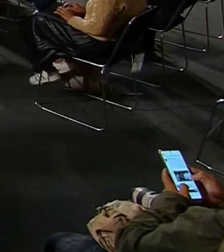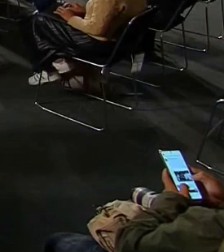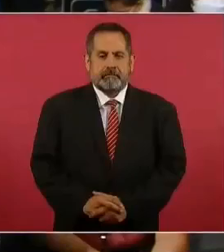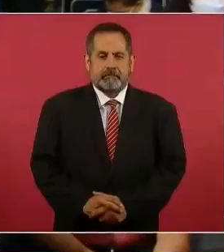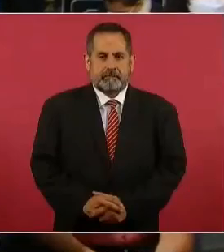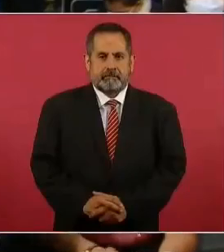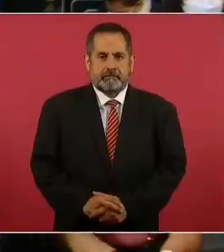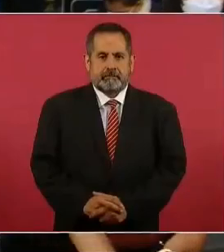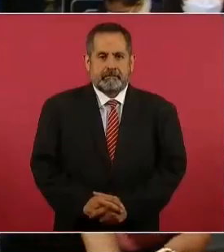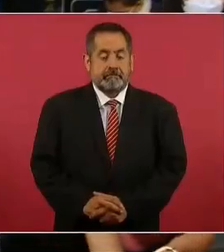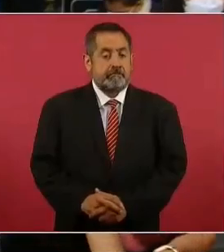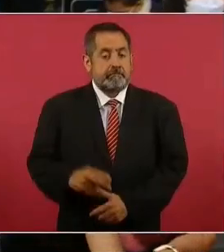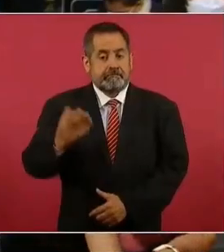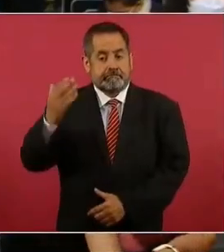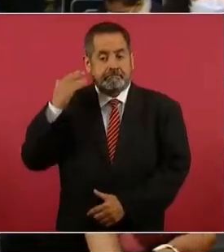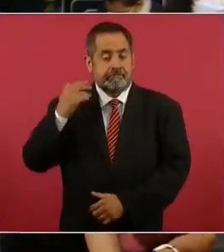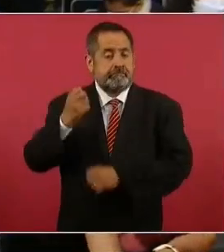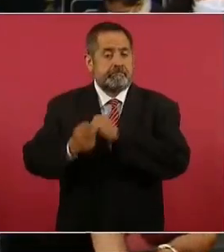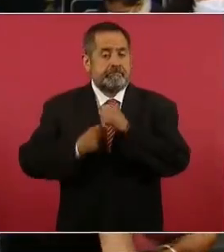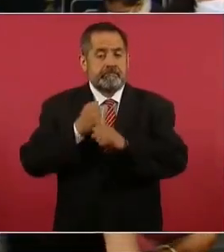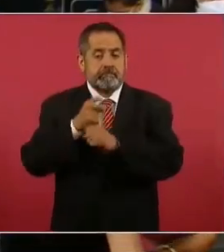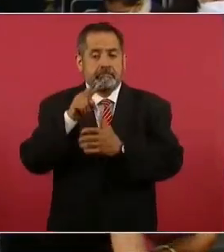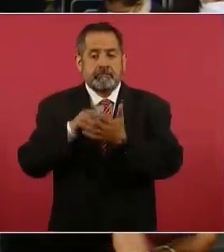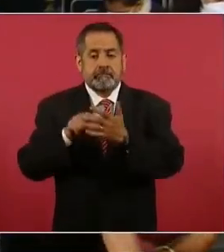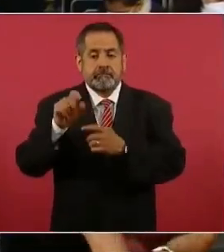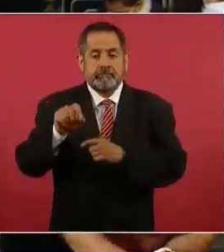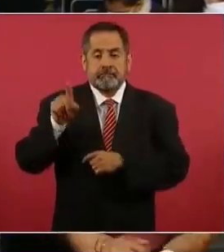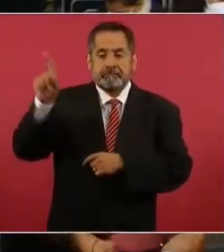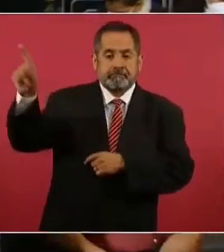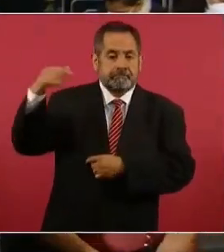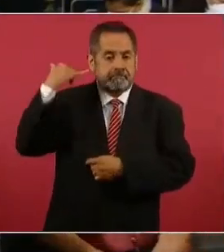Esto se empezó en 2020 cuando usted anunció